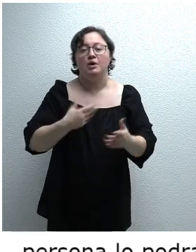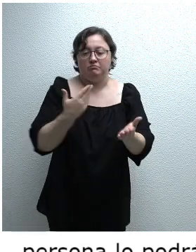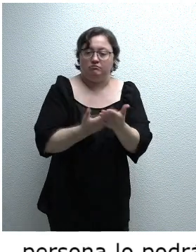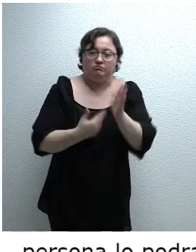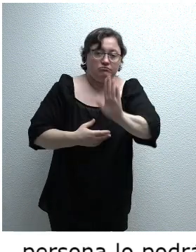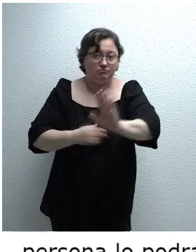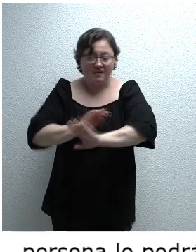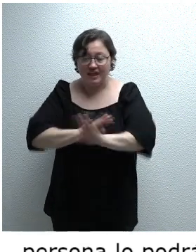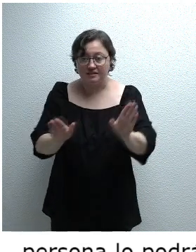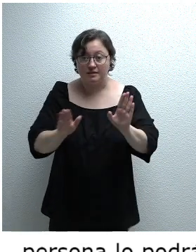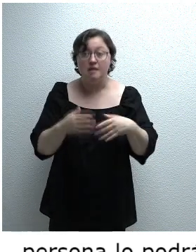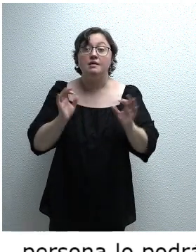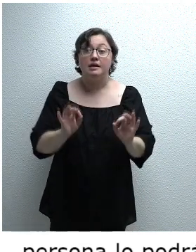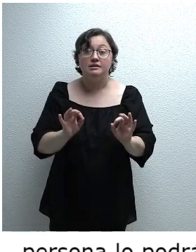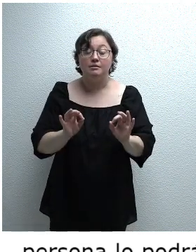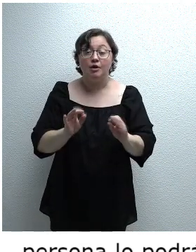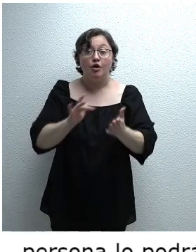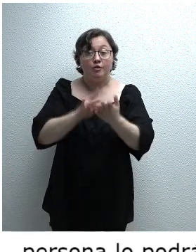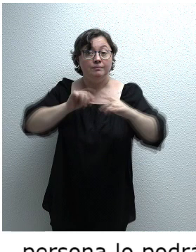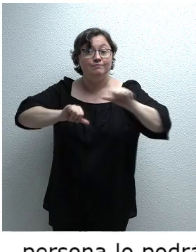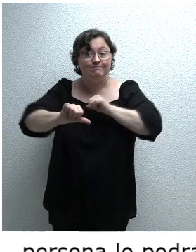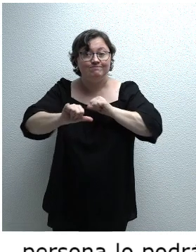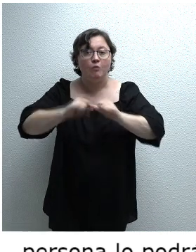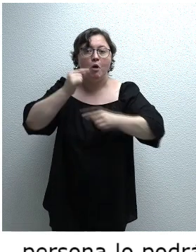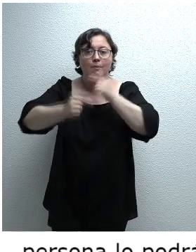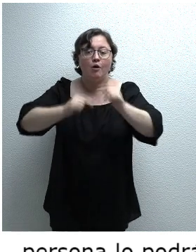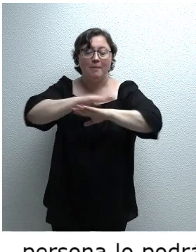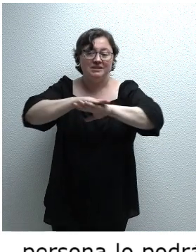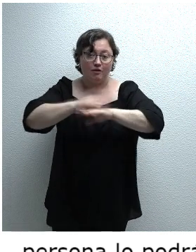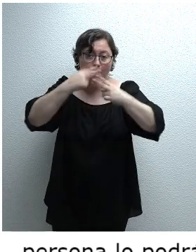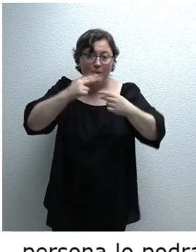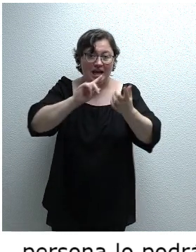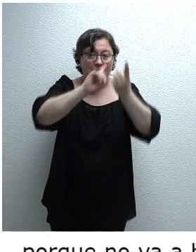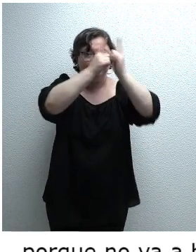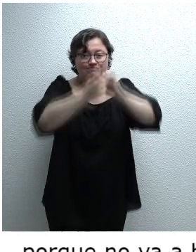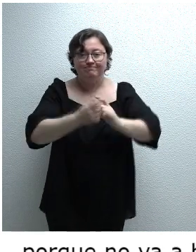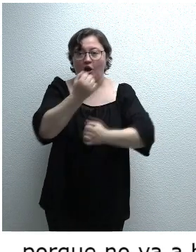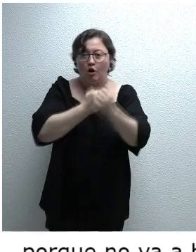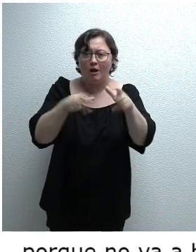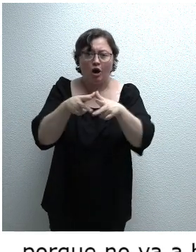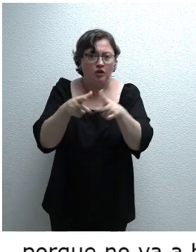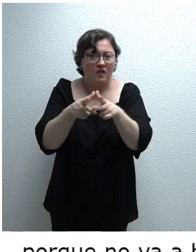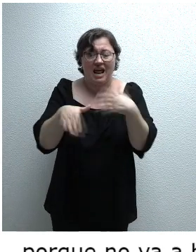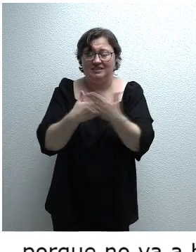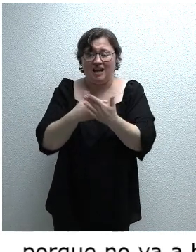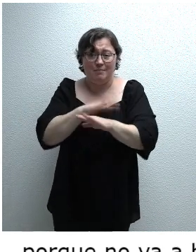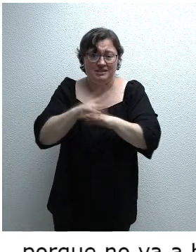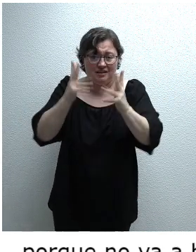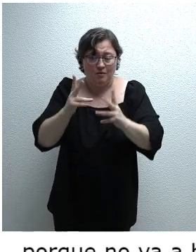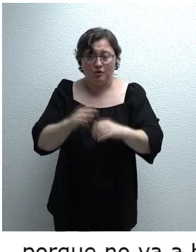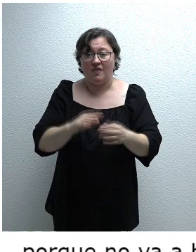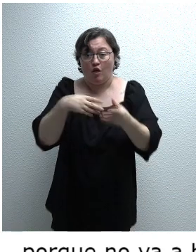seguir realizando. Pero eso es algo que tendrán que ir cambiando todos los operadores económicos, sociales y administrativos.